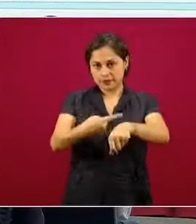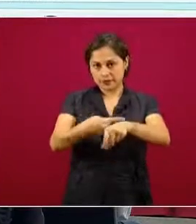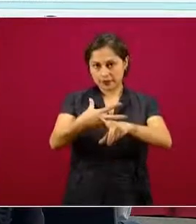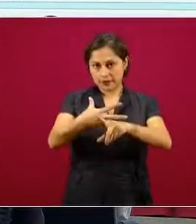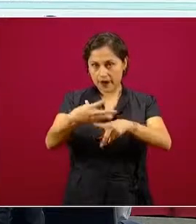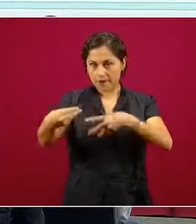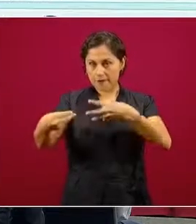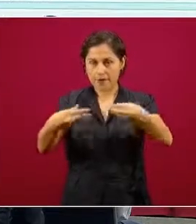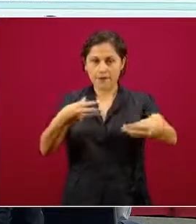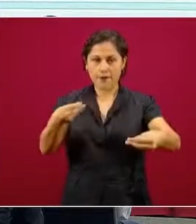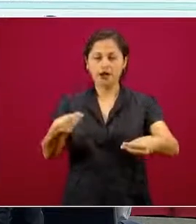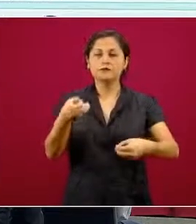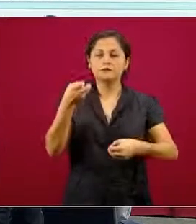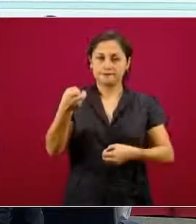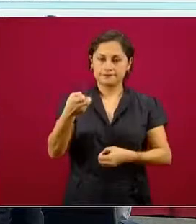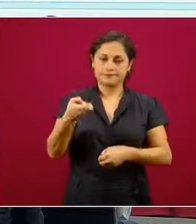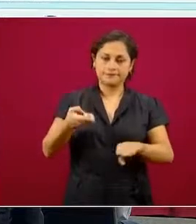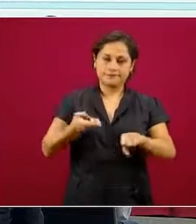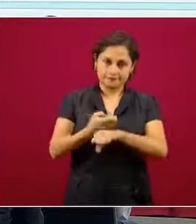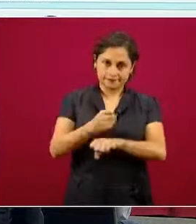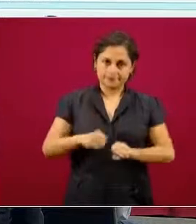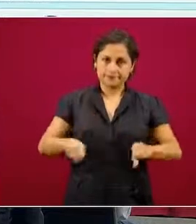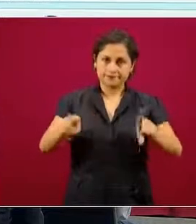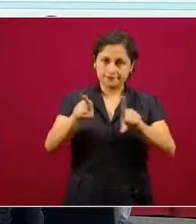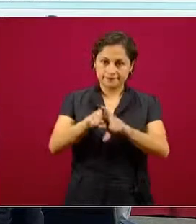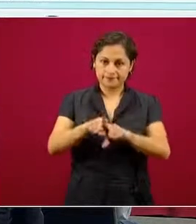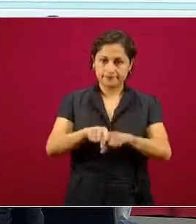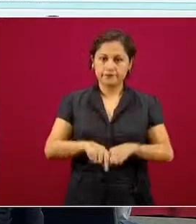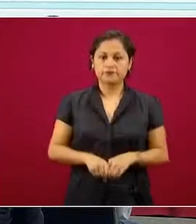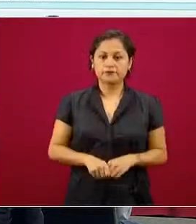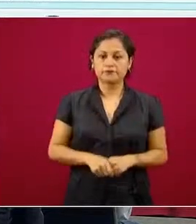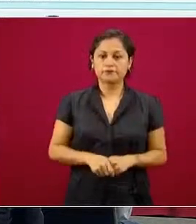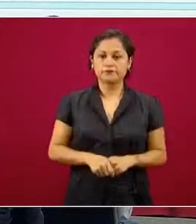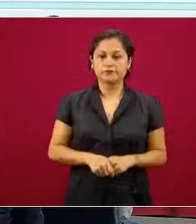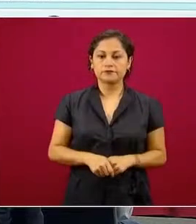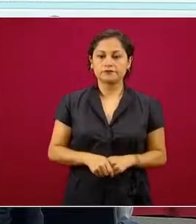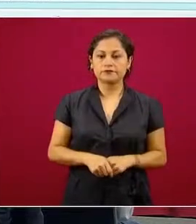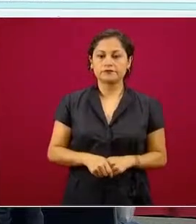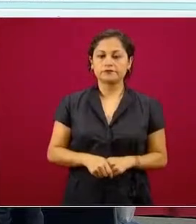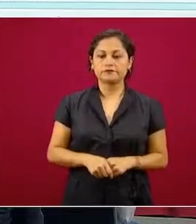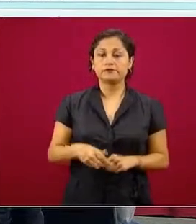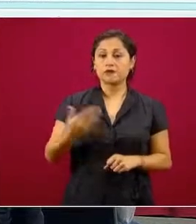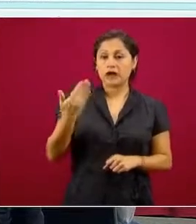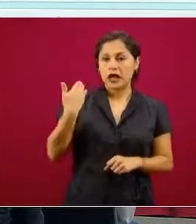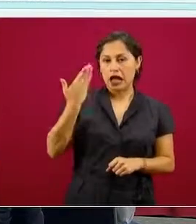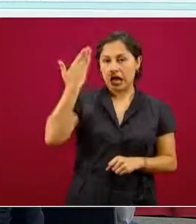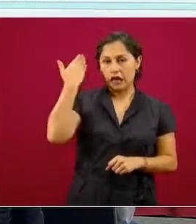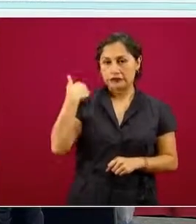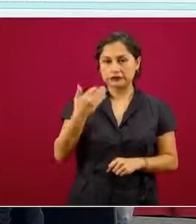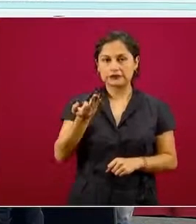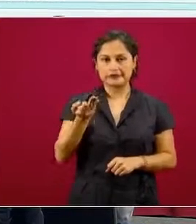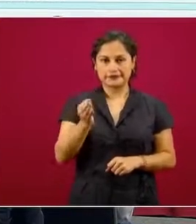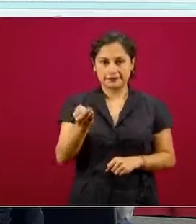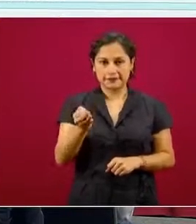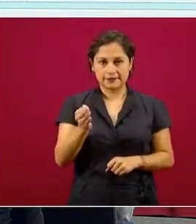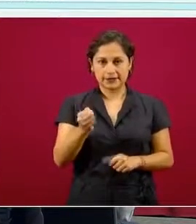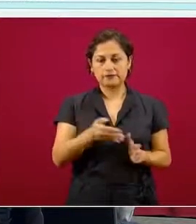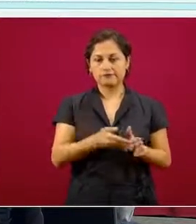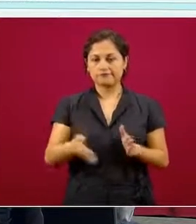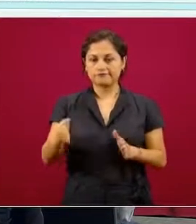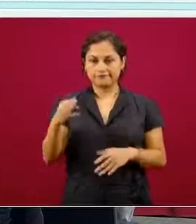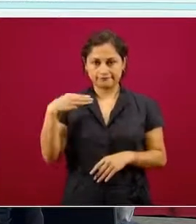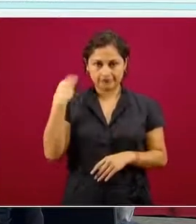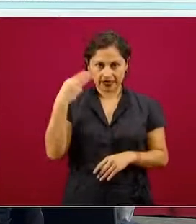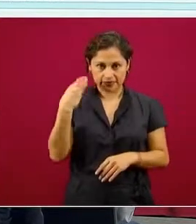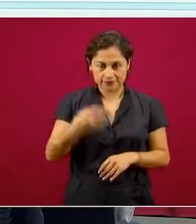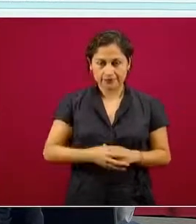los primeros casos desde el mes de la última semana de los últimos días de febrero y lógicamente marzo. Veamos